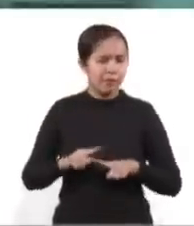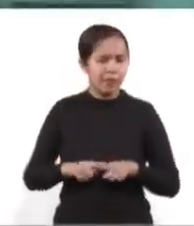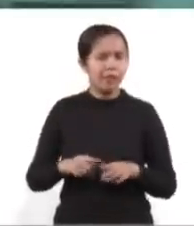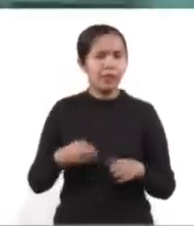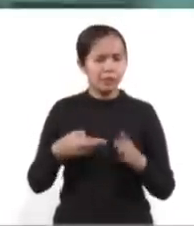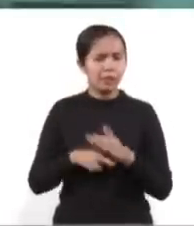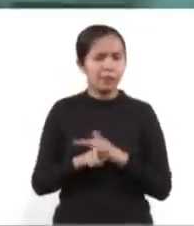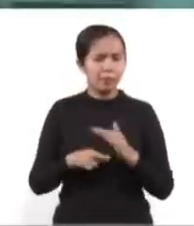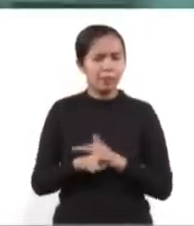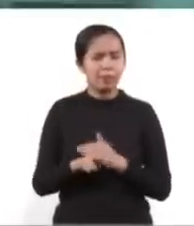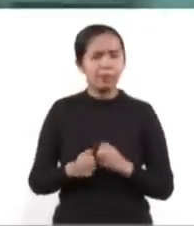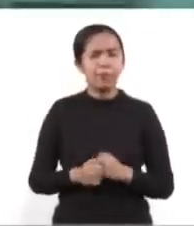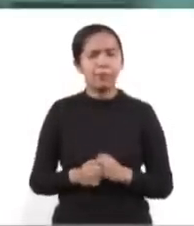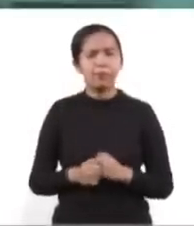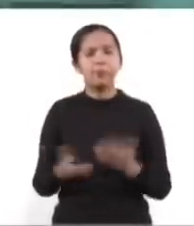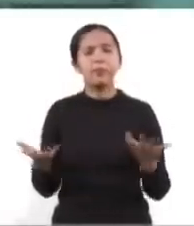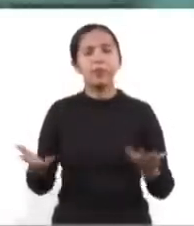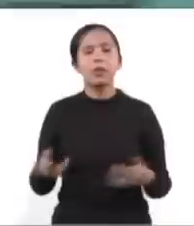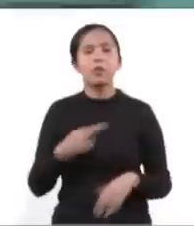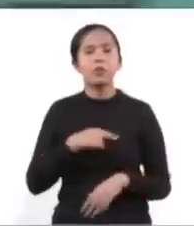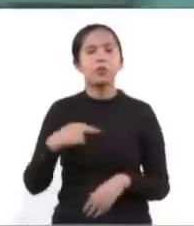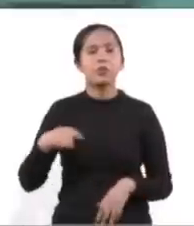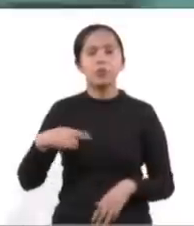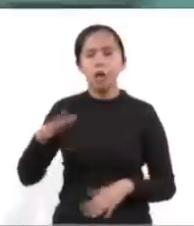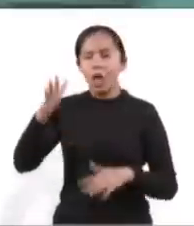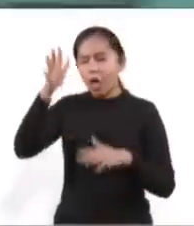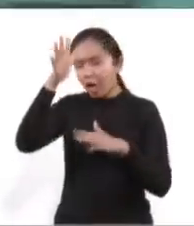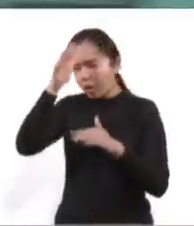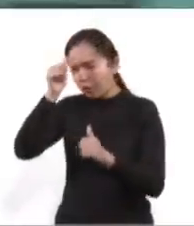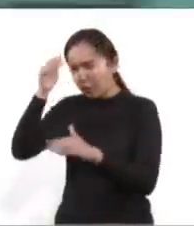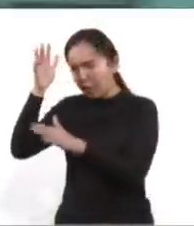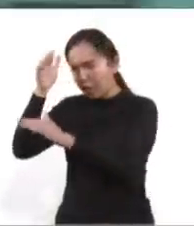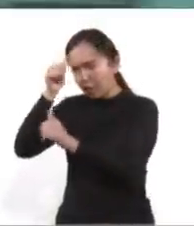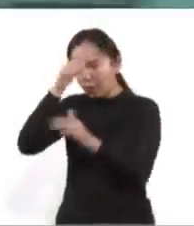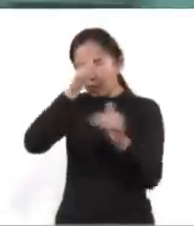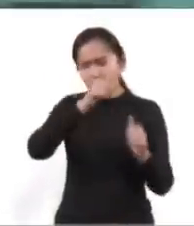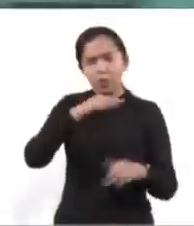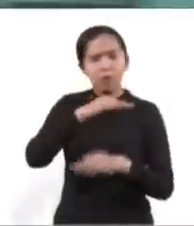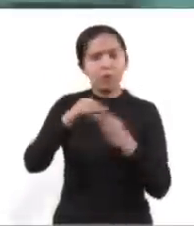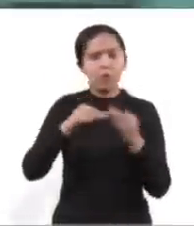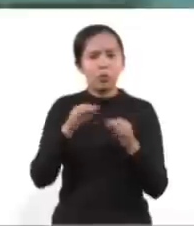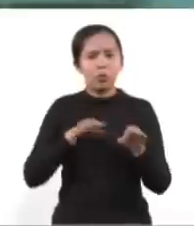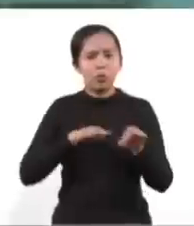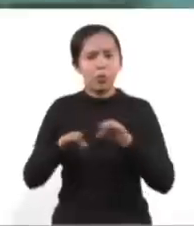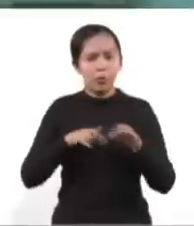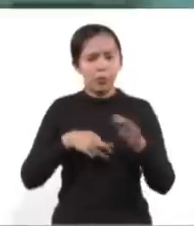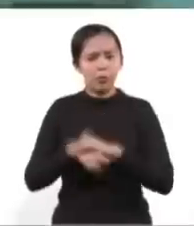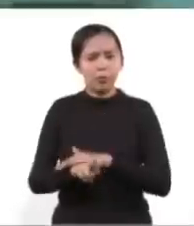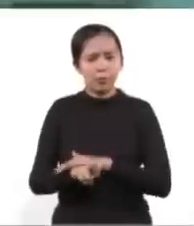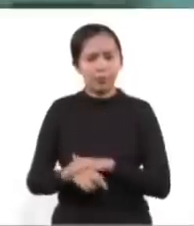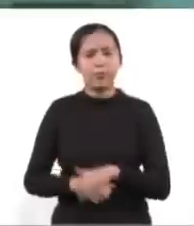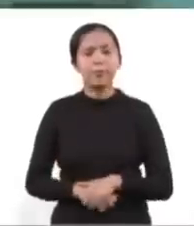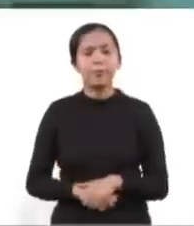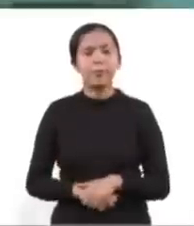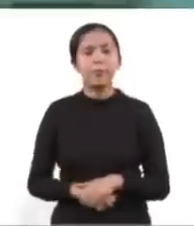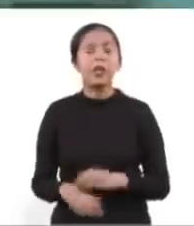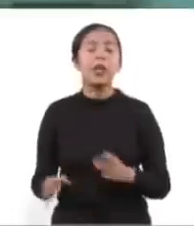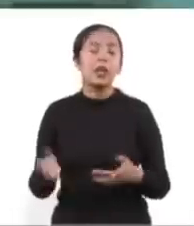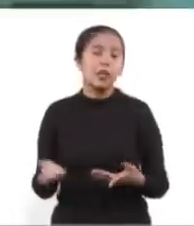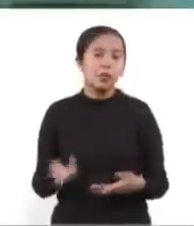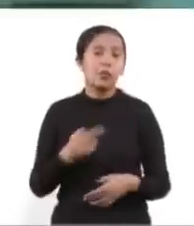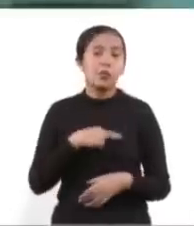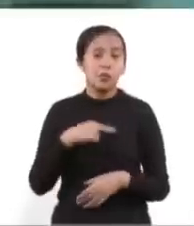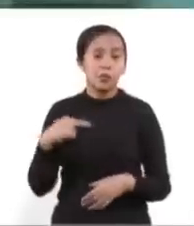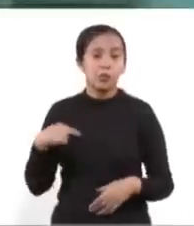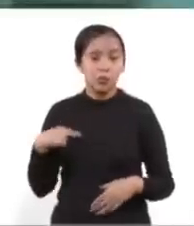operación. Y en ello nos vamos a poner siempre de acuerdo con los trabajadores y trabajadoras del metro. Entonces, vamos a dejar un